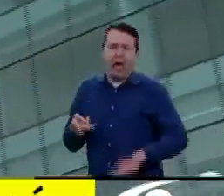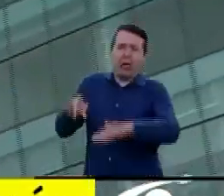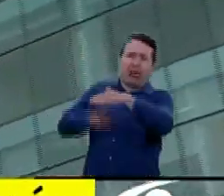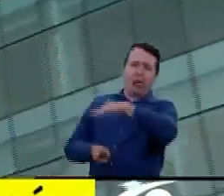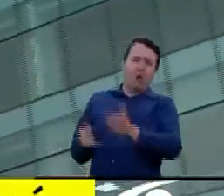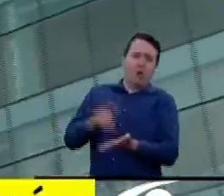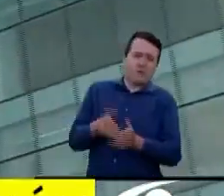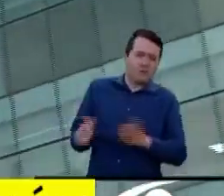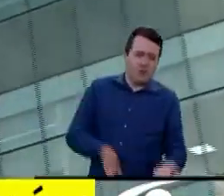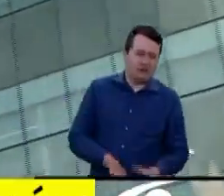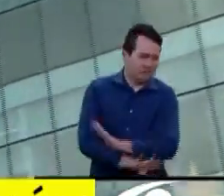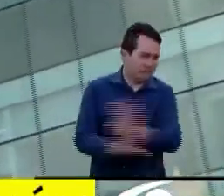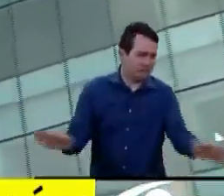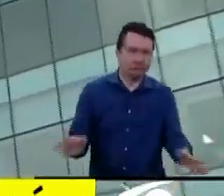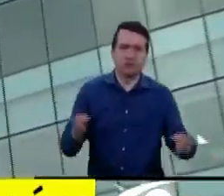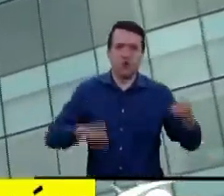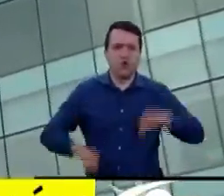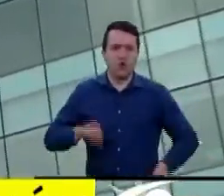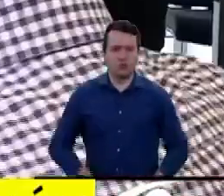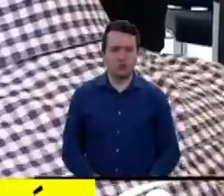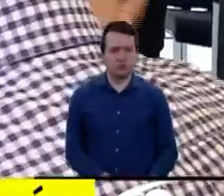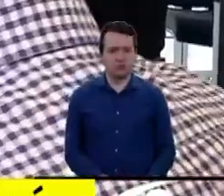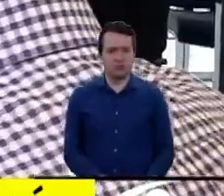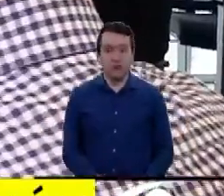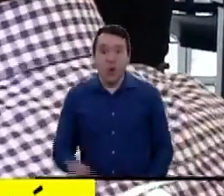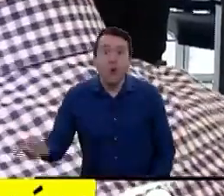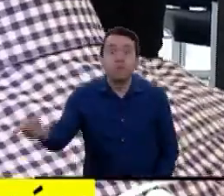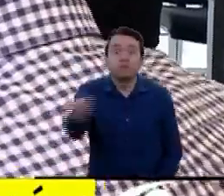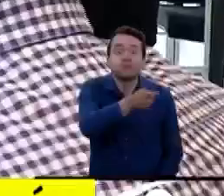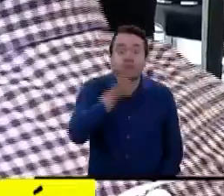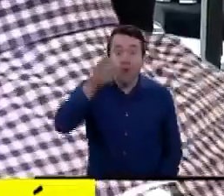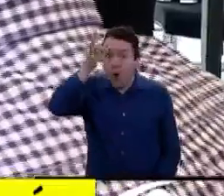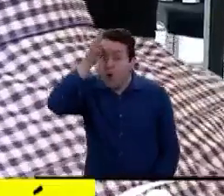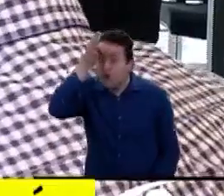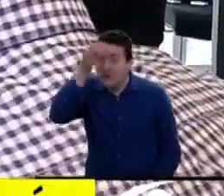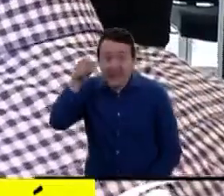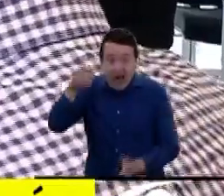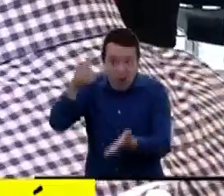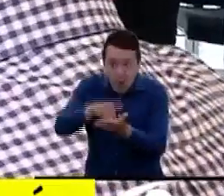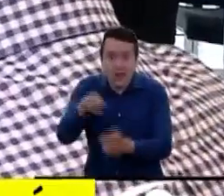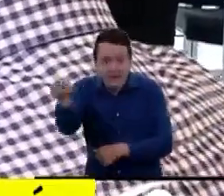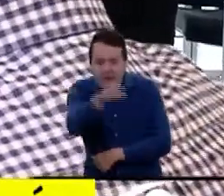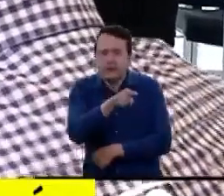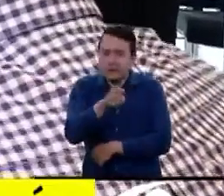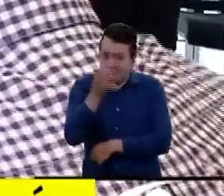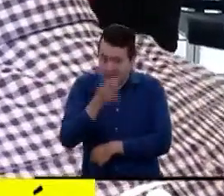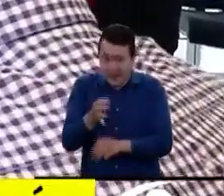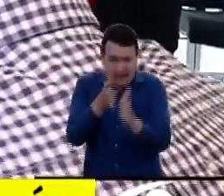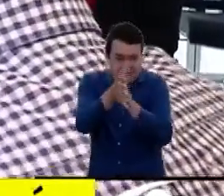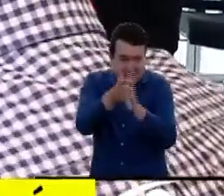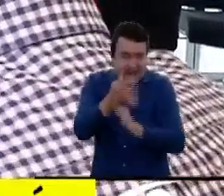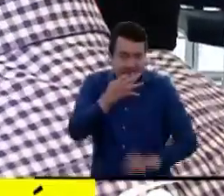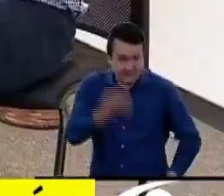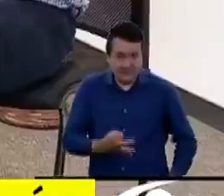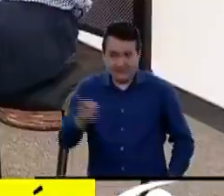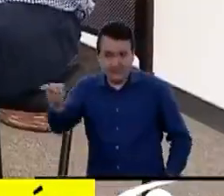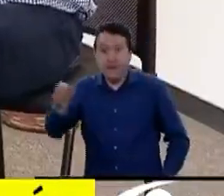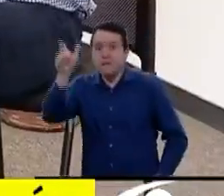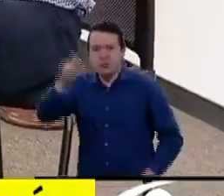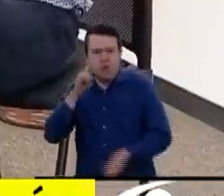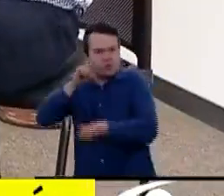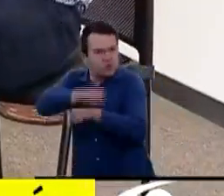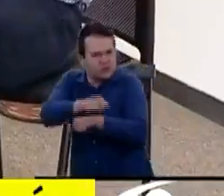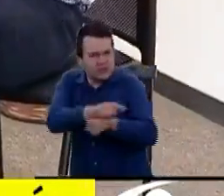al saqueo de los hospitales, hay que decirlo, el superintendente de salud le ha puesto tate quieto